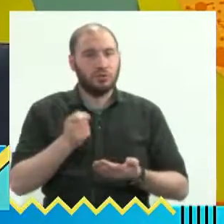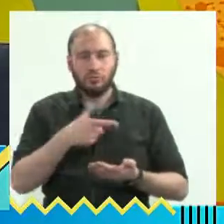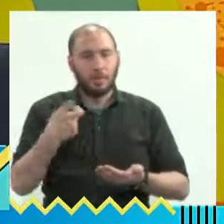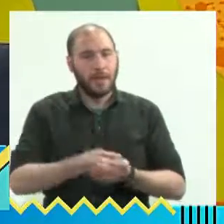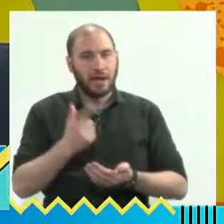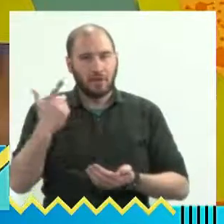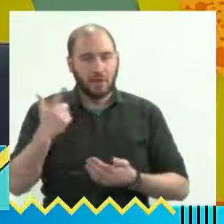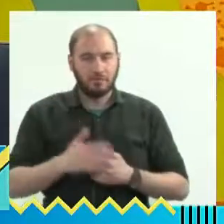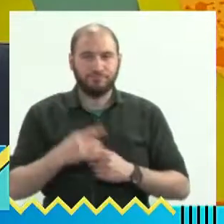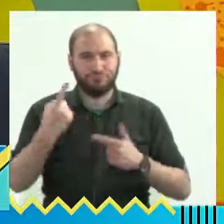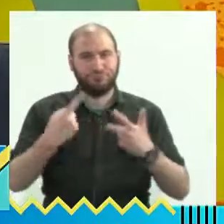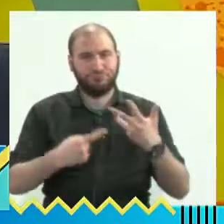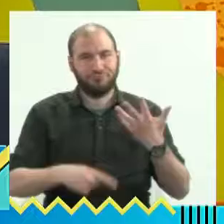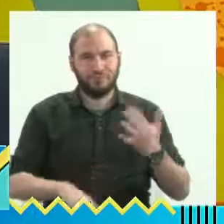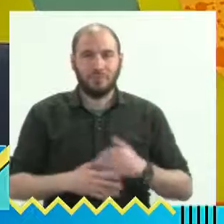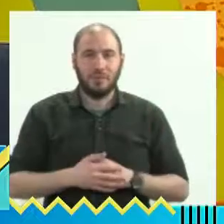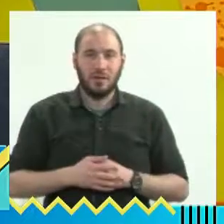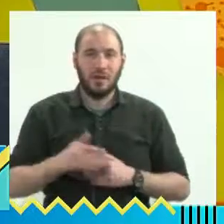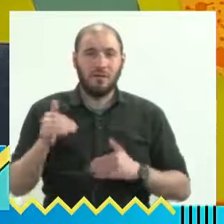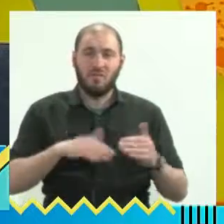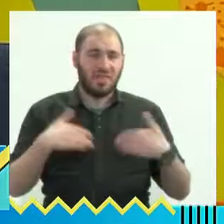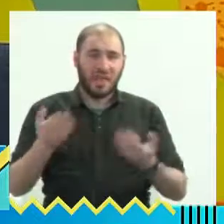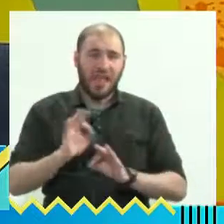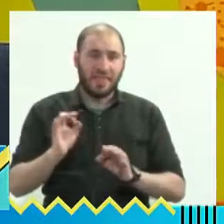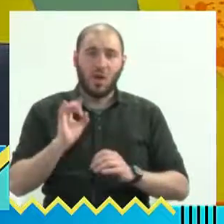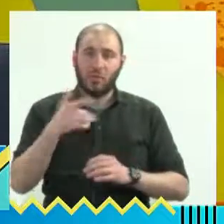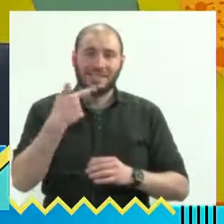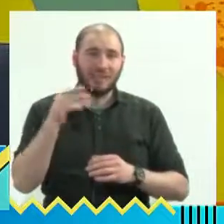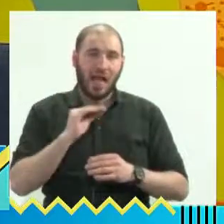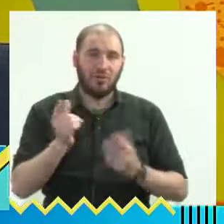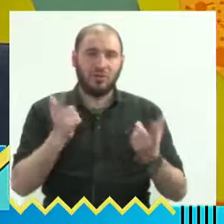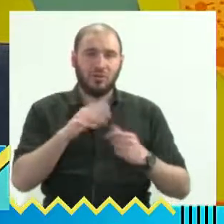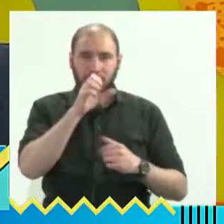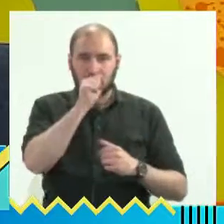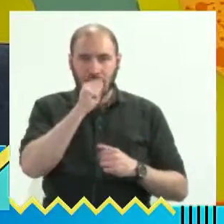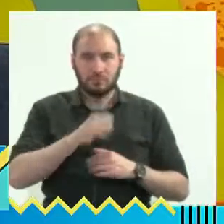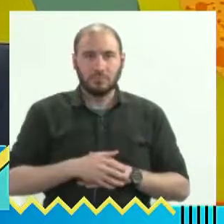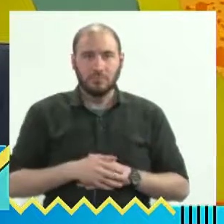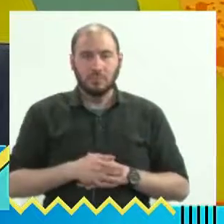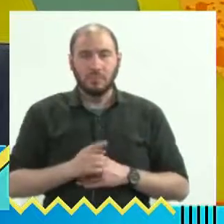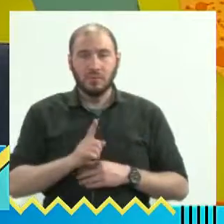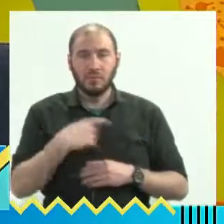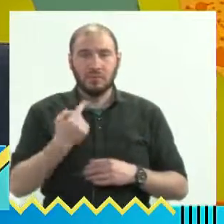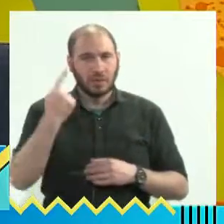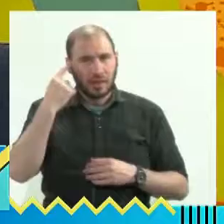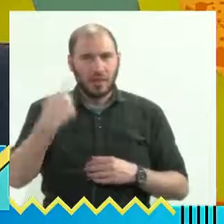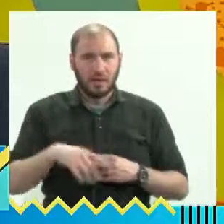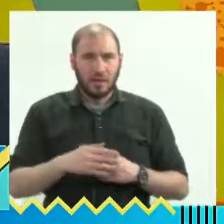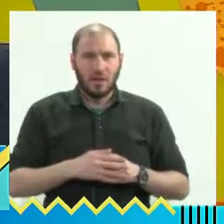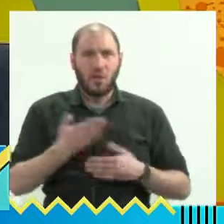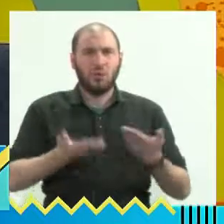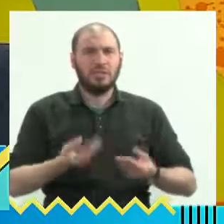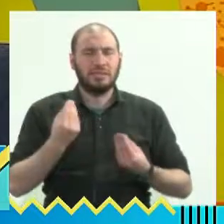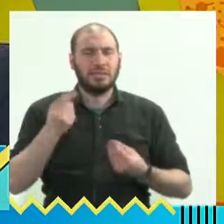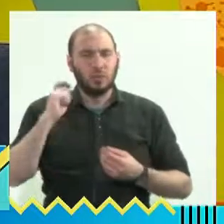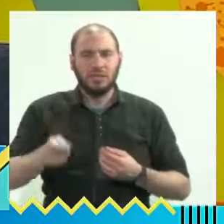impuestos, etcétera, etcétera, y que no los vota nadie más que el Senado en una sesión secreta. Entonces nosotros lo que creemos que tiene que pasar con la justicia